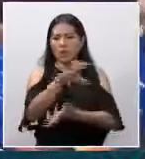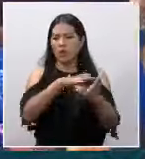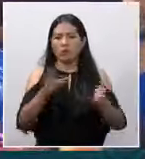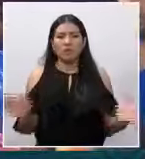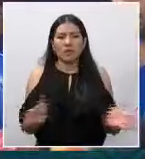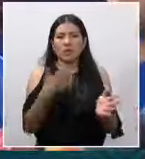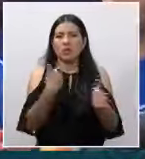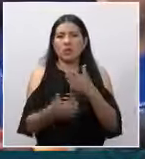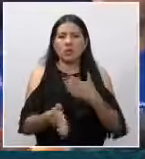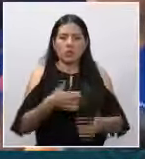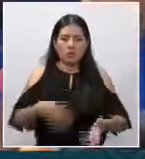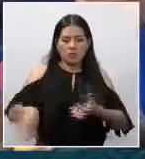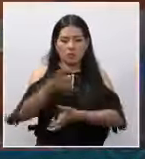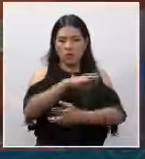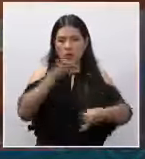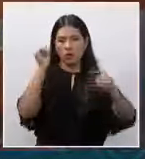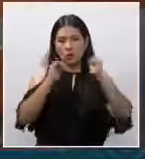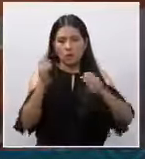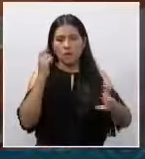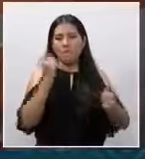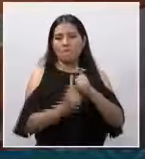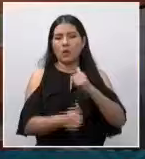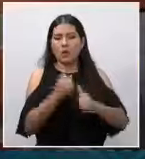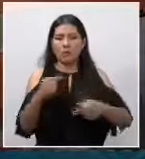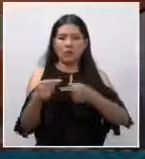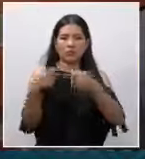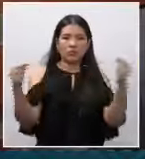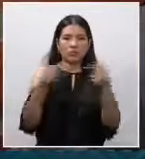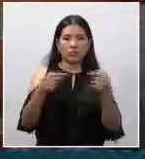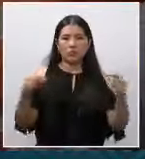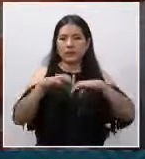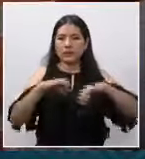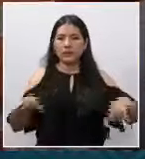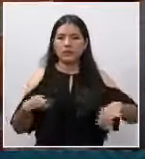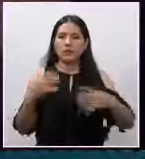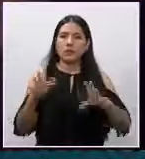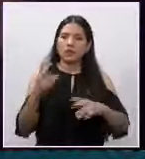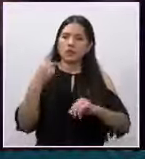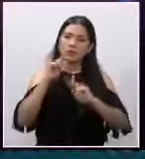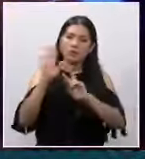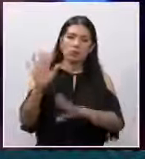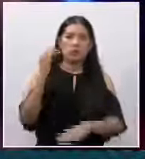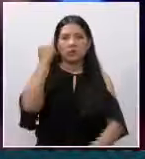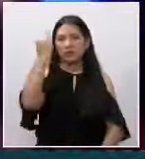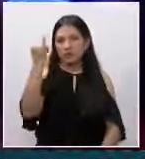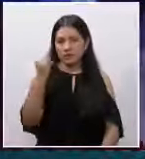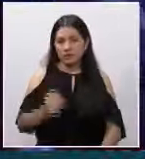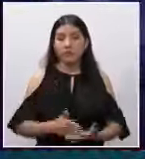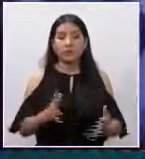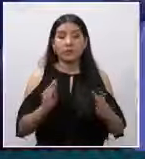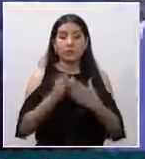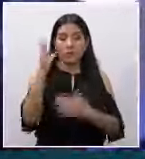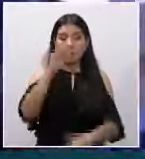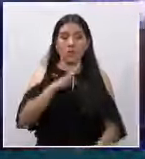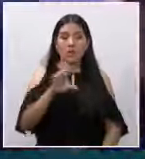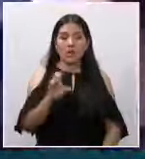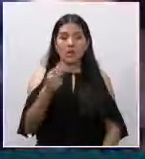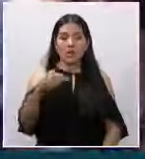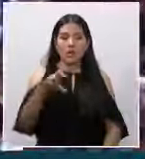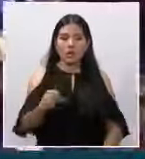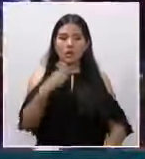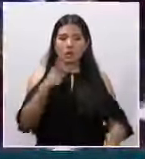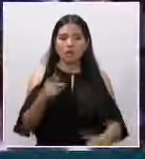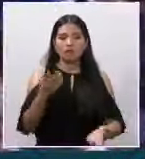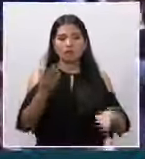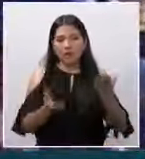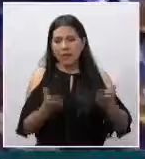de generar incertidumbre, de generar esa zozobra que lo están queriendo hacer ahora. Leaño, sin embargo, aún ve una